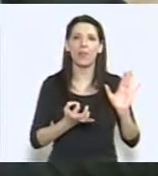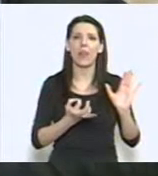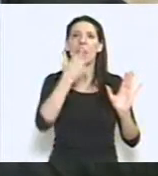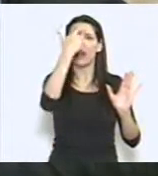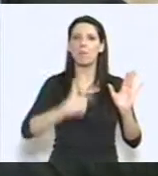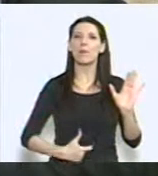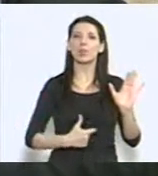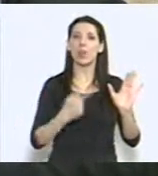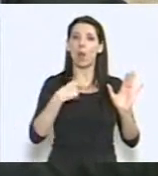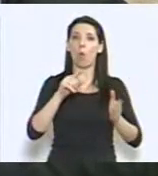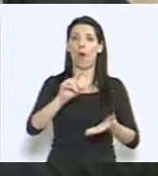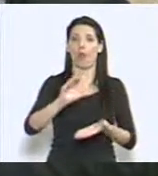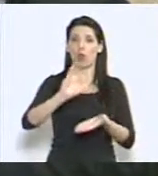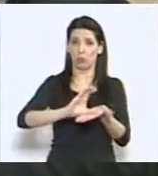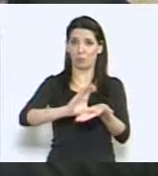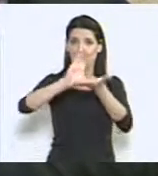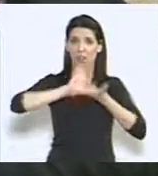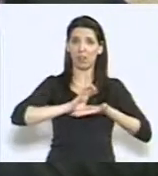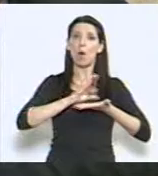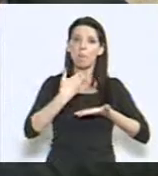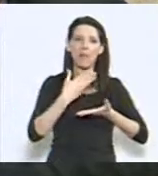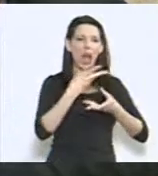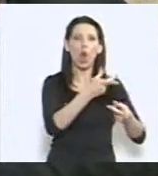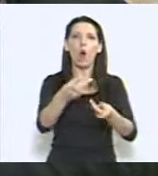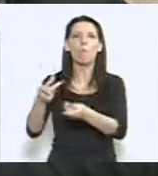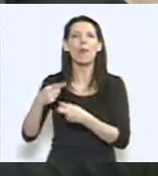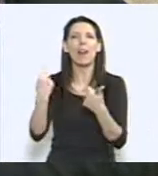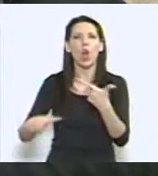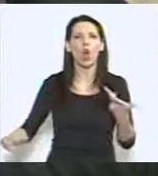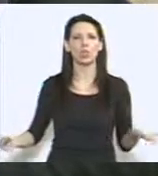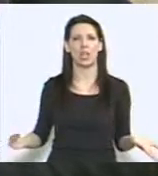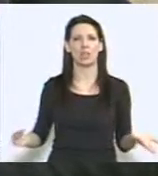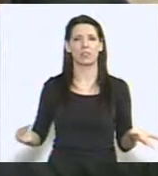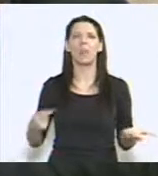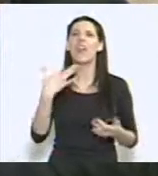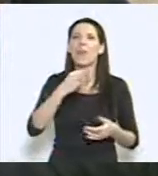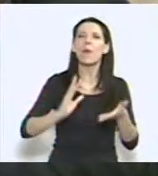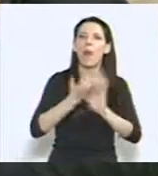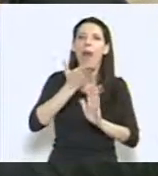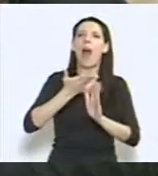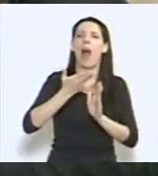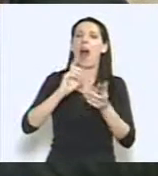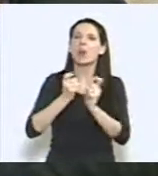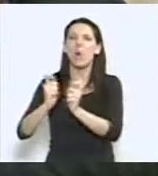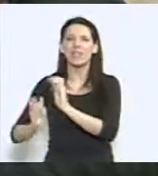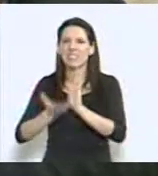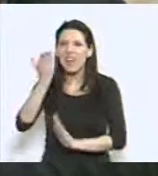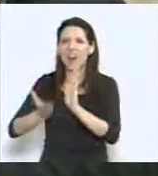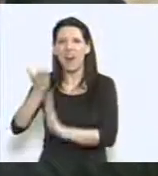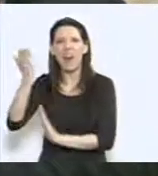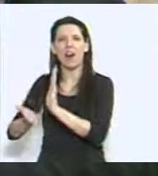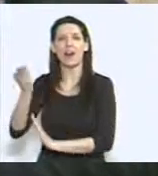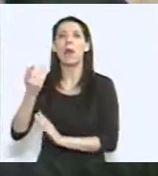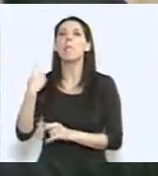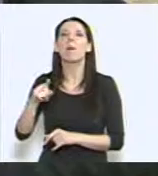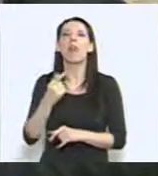de este año ha tenido un déficit de 2.300 millones de